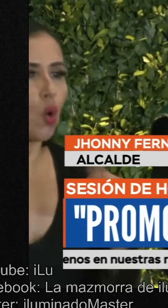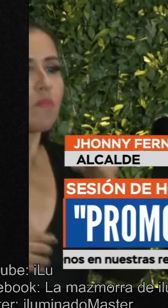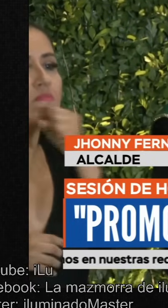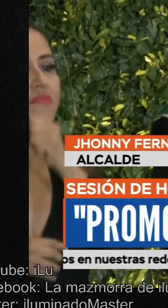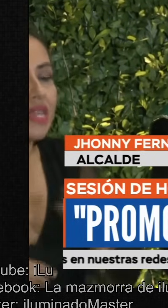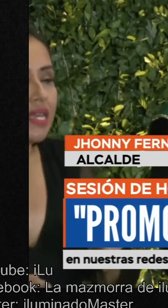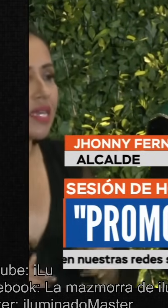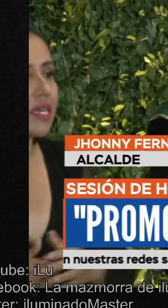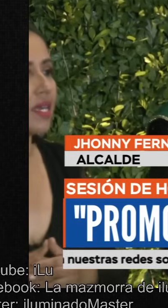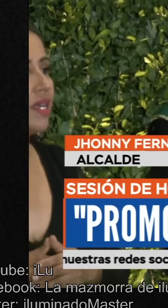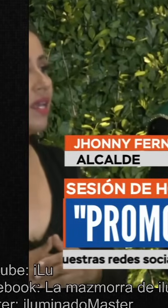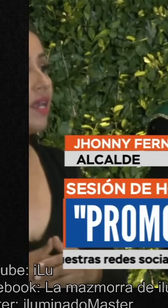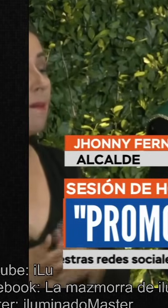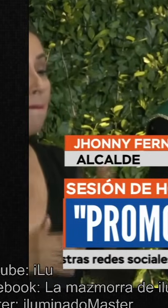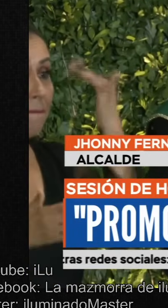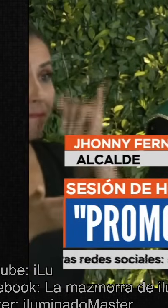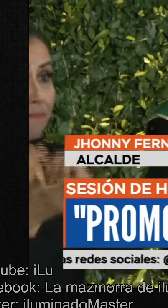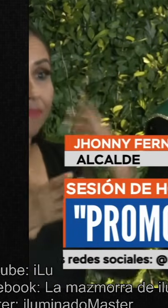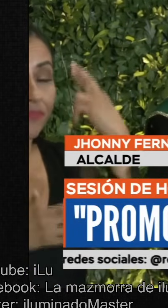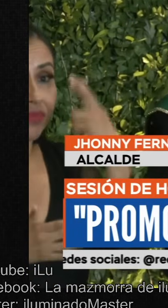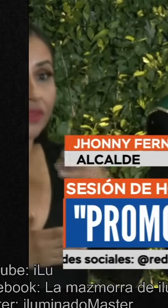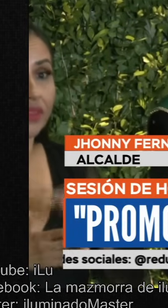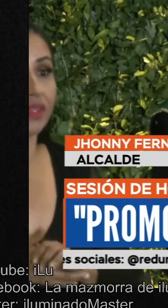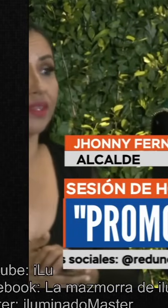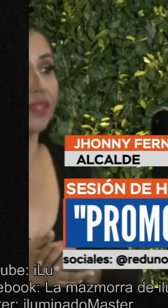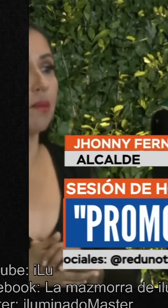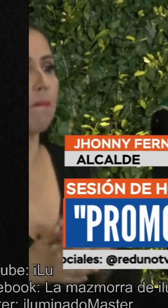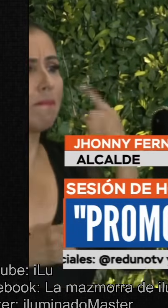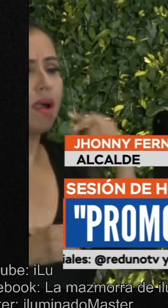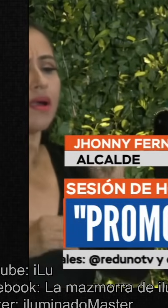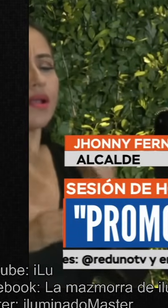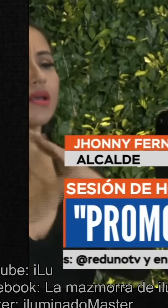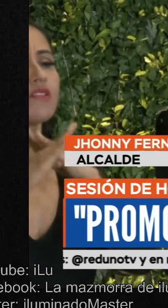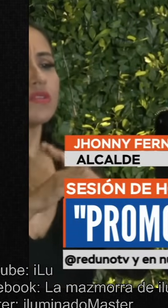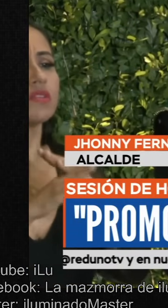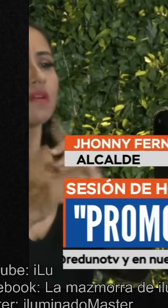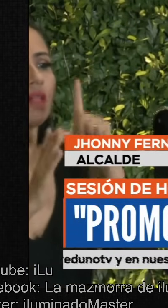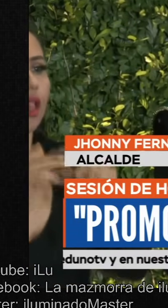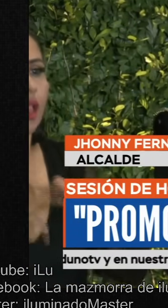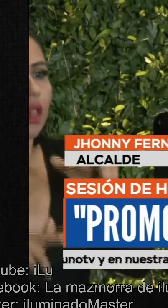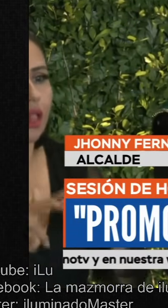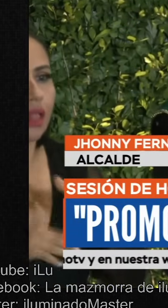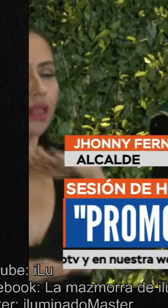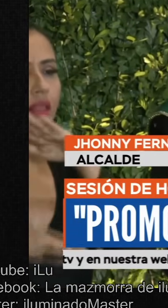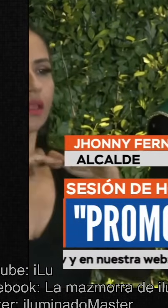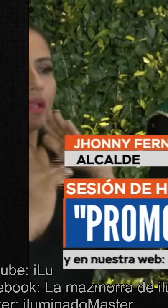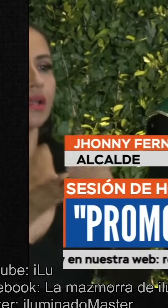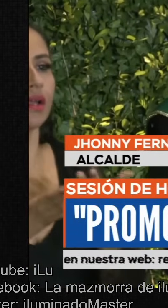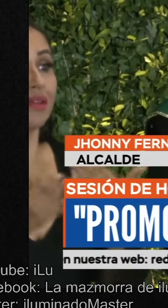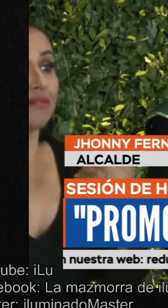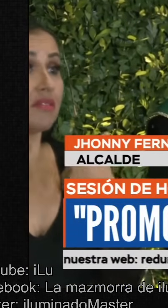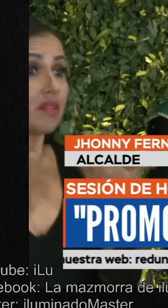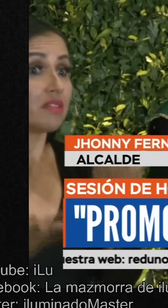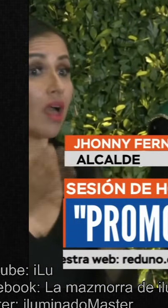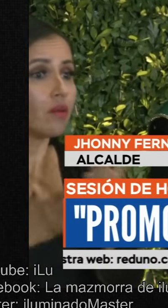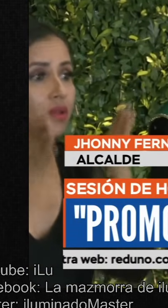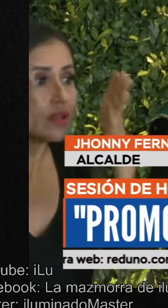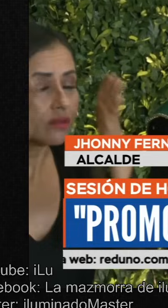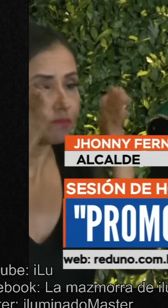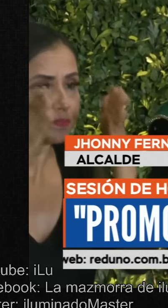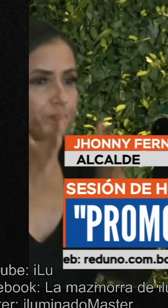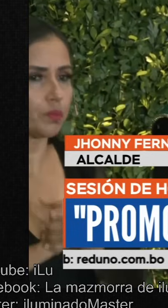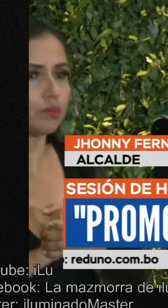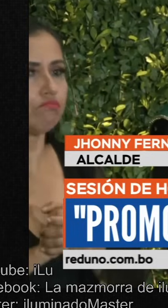nuestros ancianos, para que así no tengamos que improvisar cuando se tenga que dar una